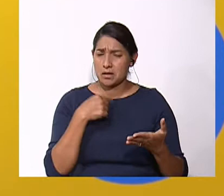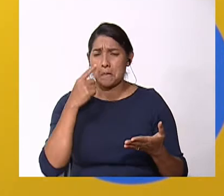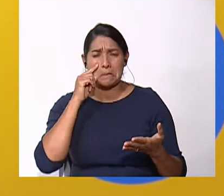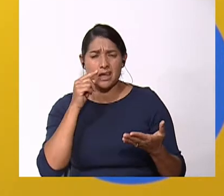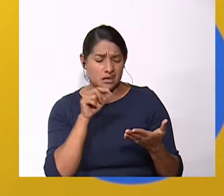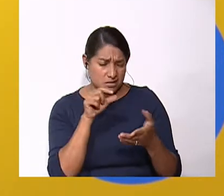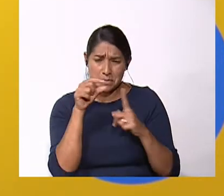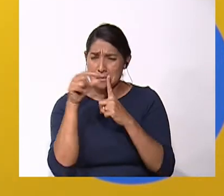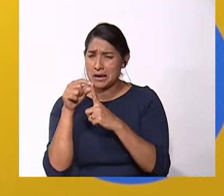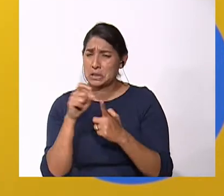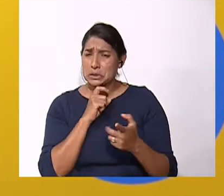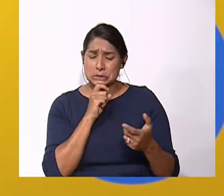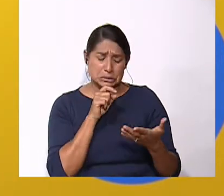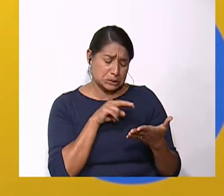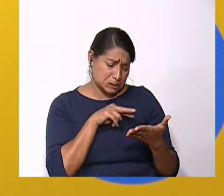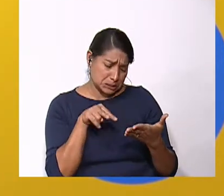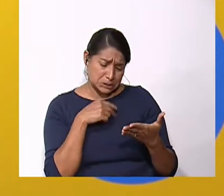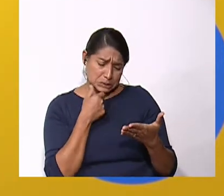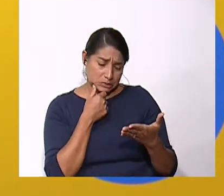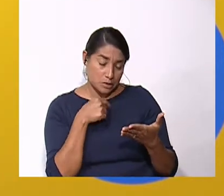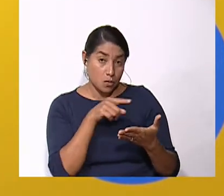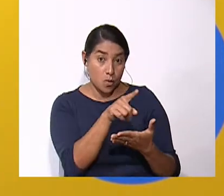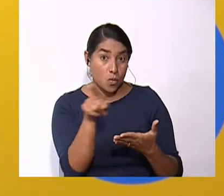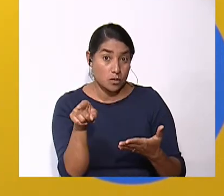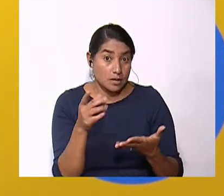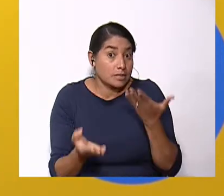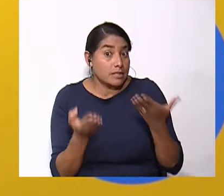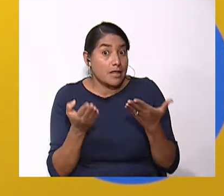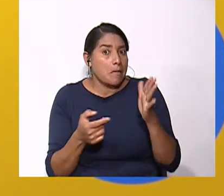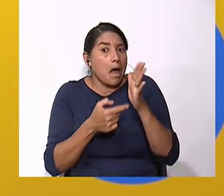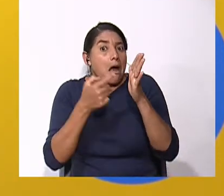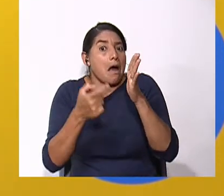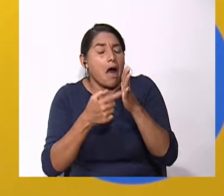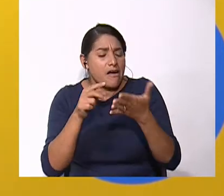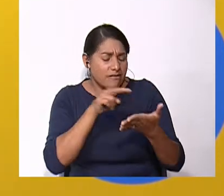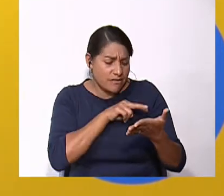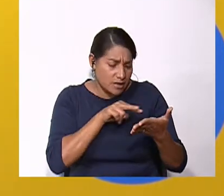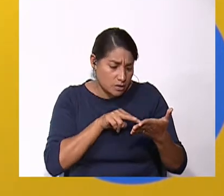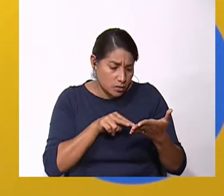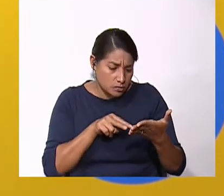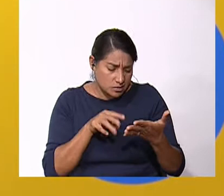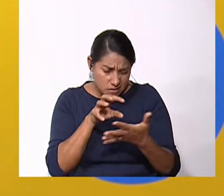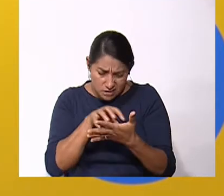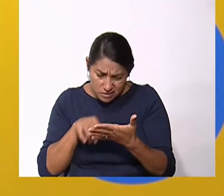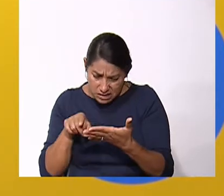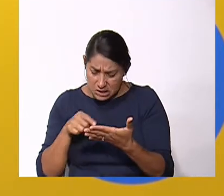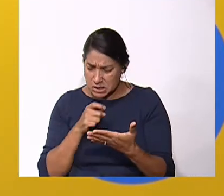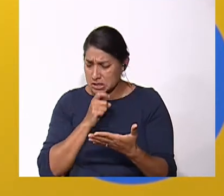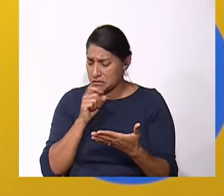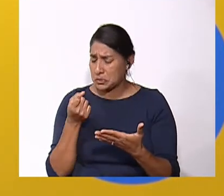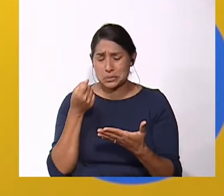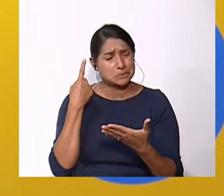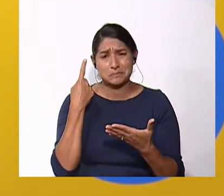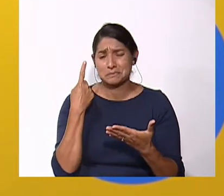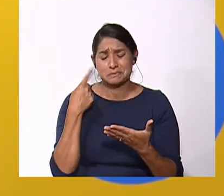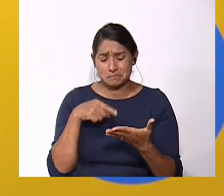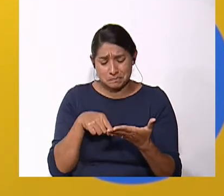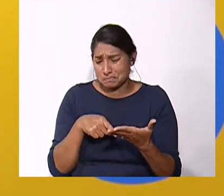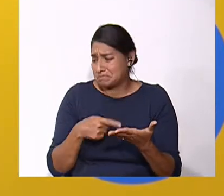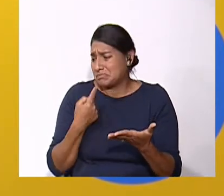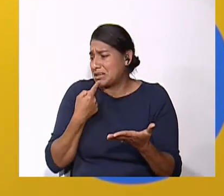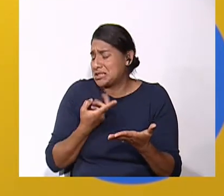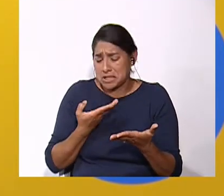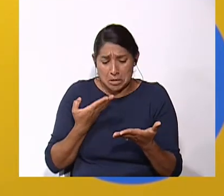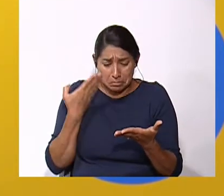gusta tanto? Es que les parece que a veces leen cosas y no entienden, ¿verdad que sí? Que decimos, ¿qué decía